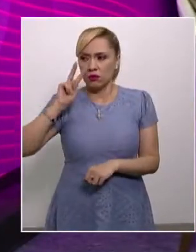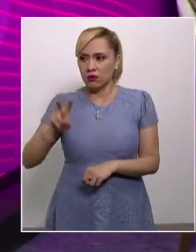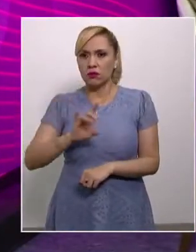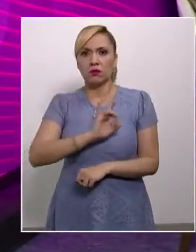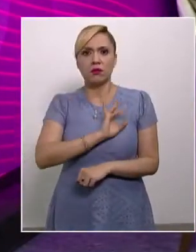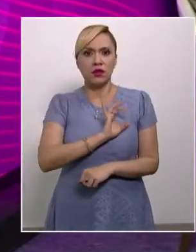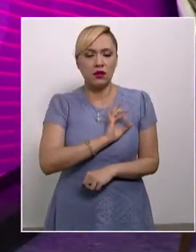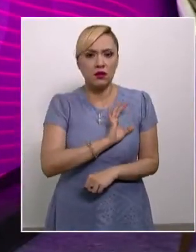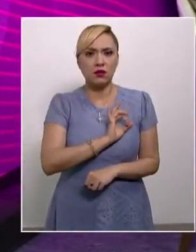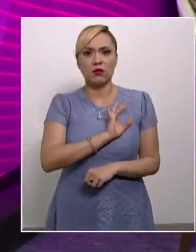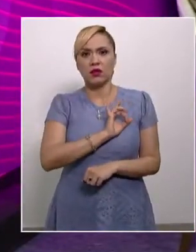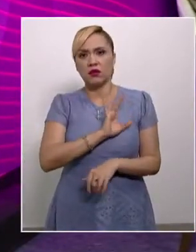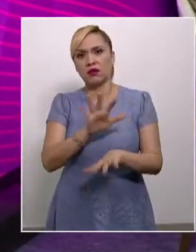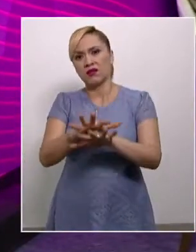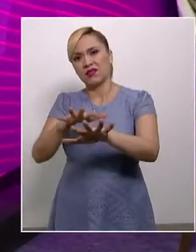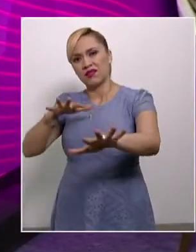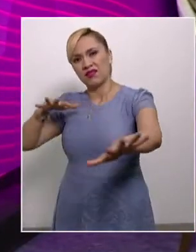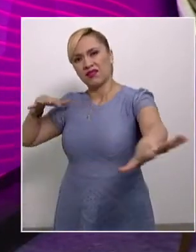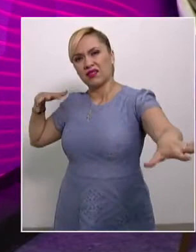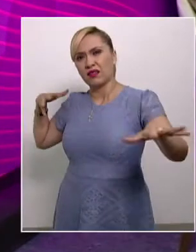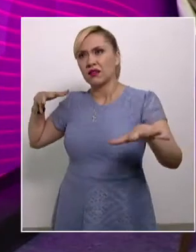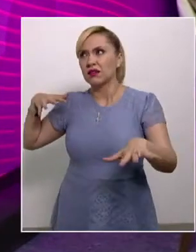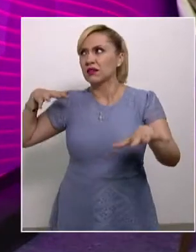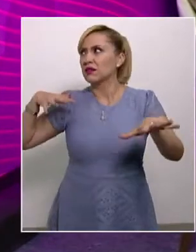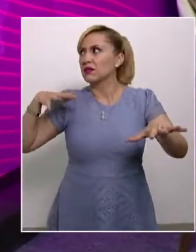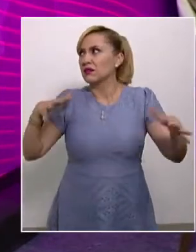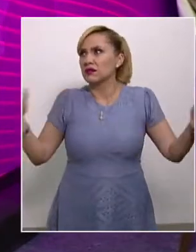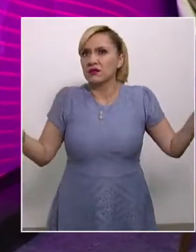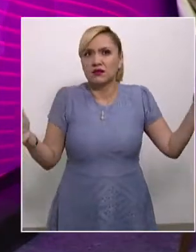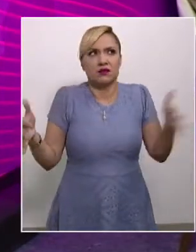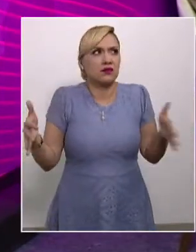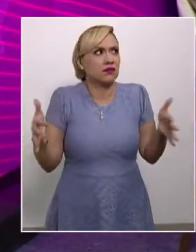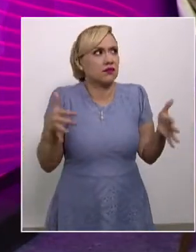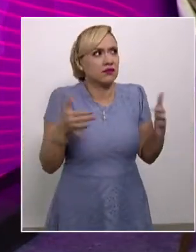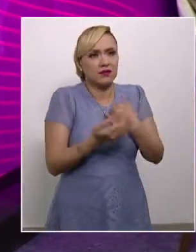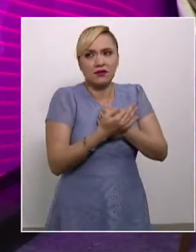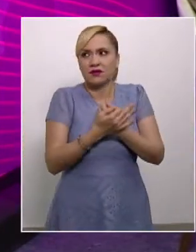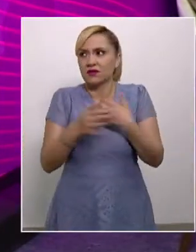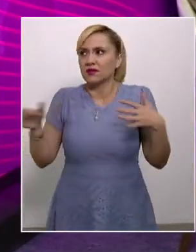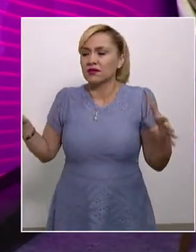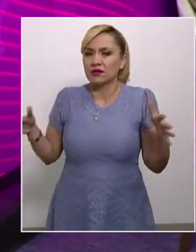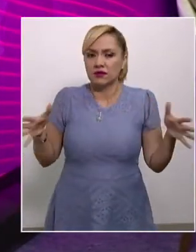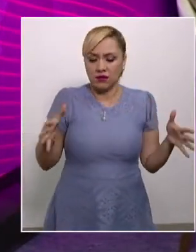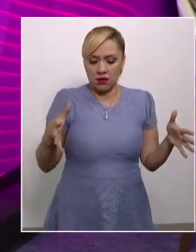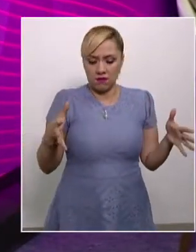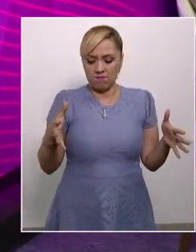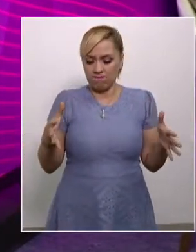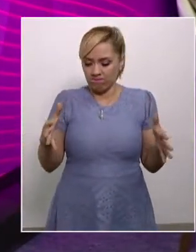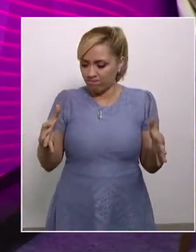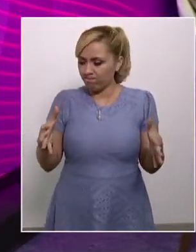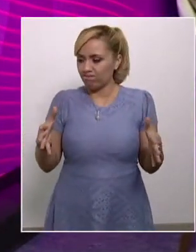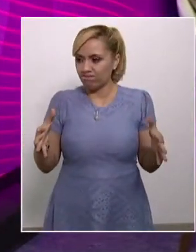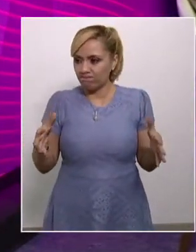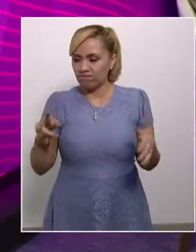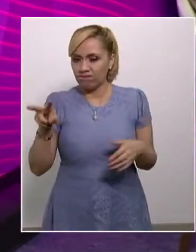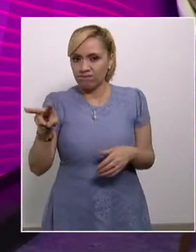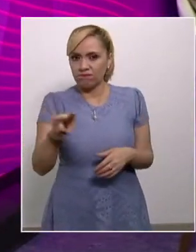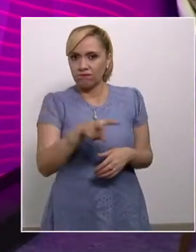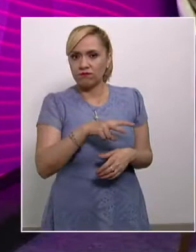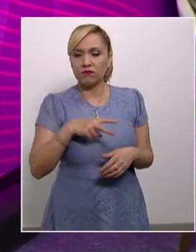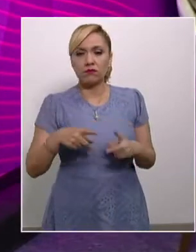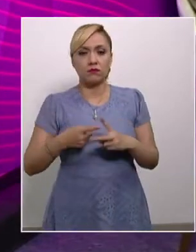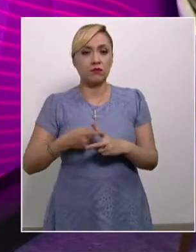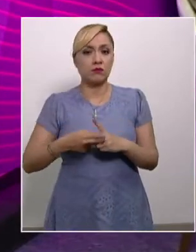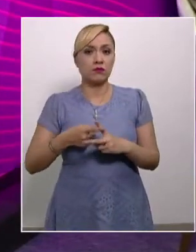miedo. Vienen las caravanas, que las caravanas son más bien mediáticas. Al final del día estamos hablando informalmente, las organizaciones que trabajan con migración